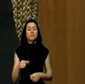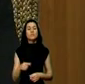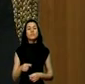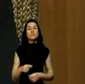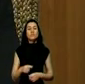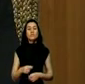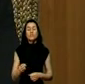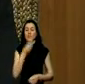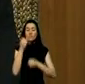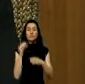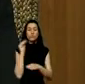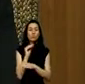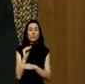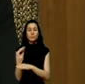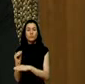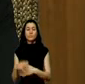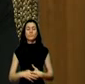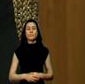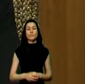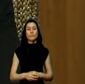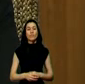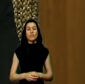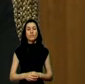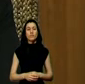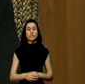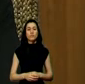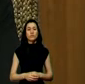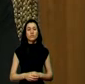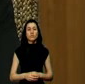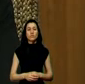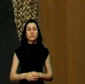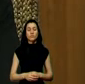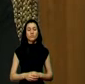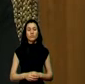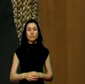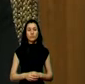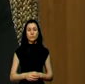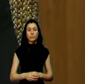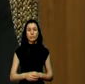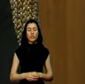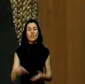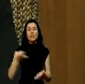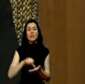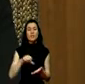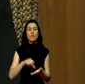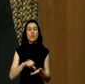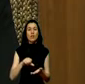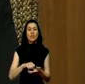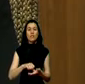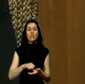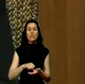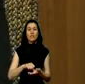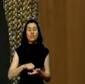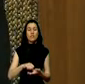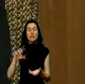de las flores en toda la ciudad. Que por otro lado, he de decir, y que la ciudad ha pegado un cambio importante, y así lo reconoce mucha